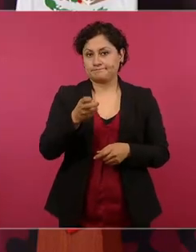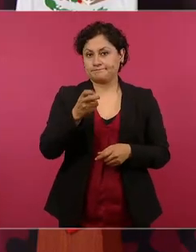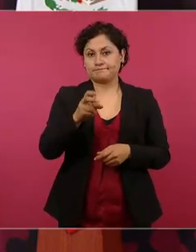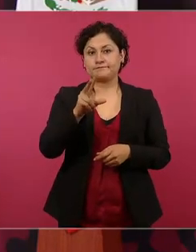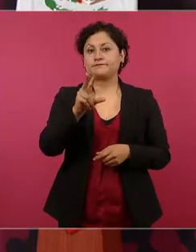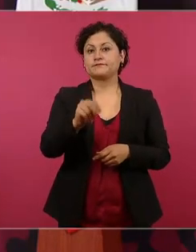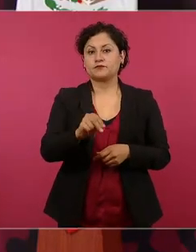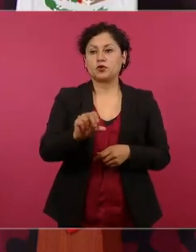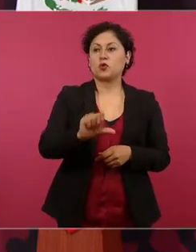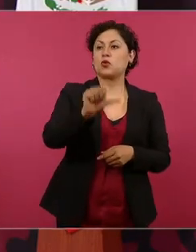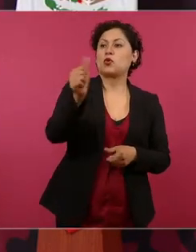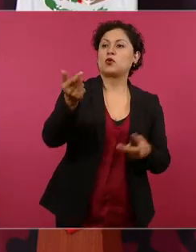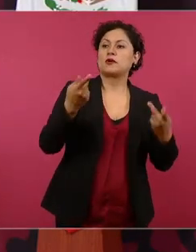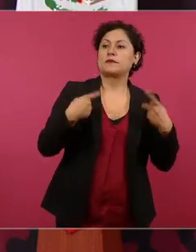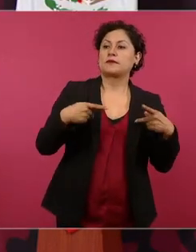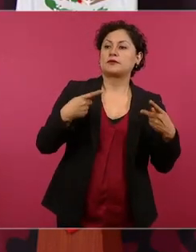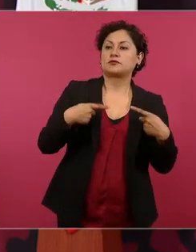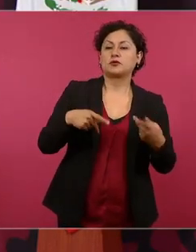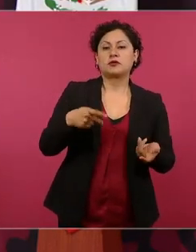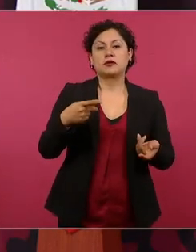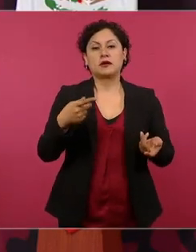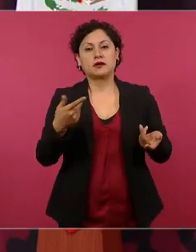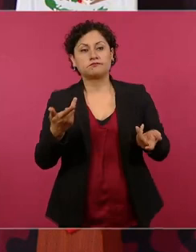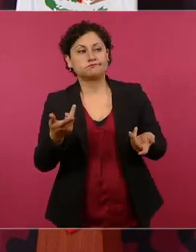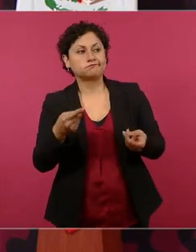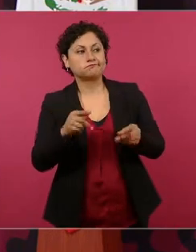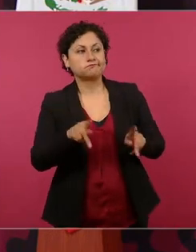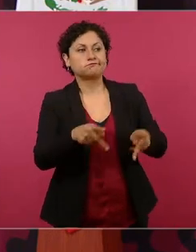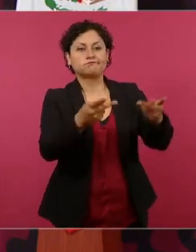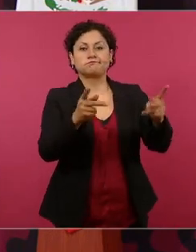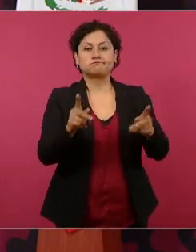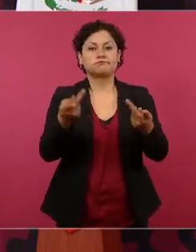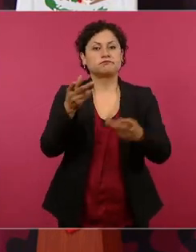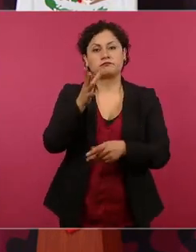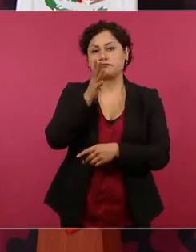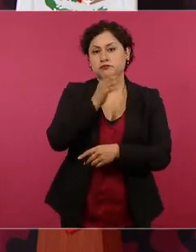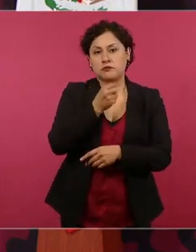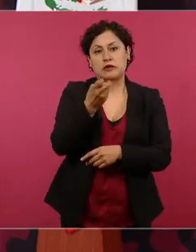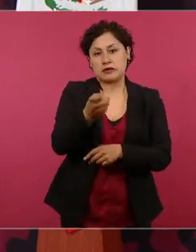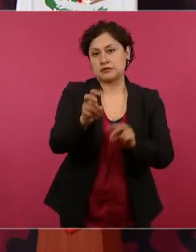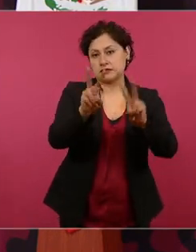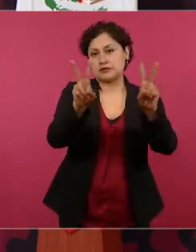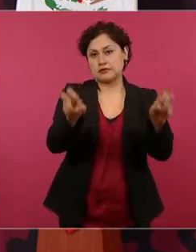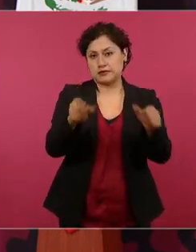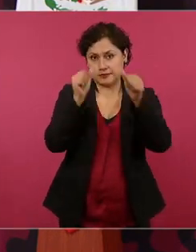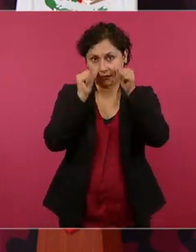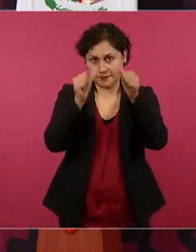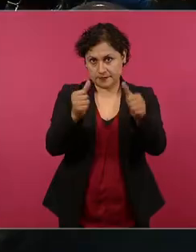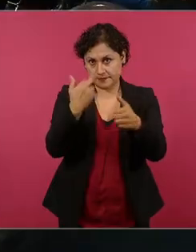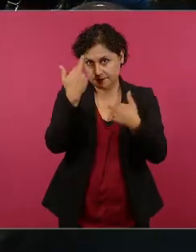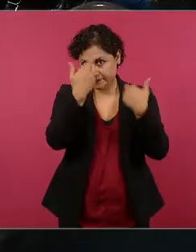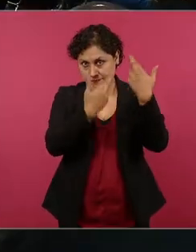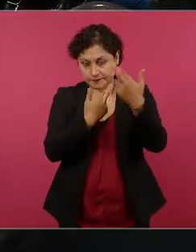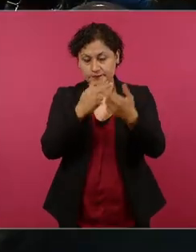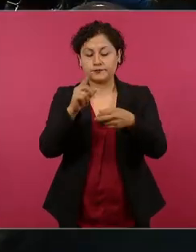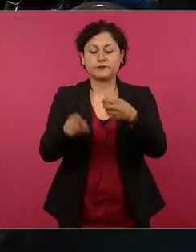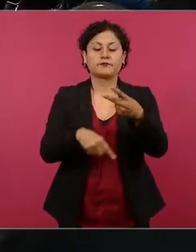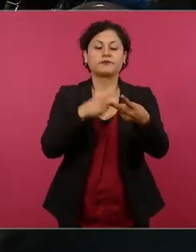a particulares. Entonces hay que ver ese asunto. Y lo otro